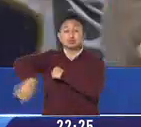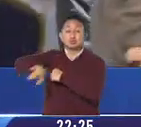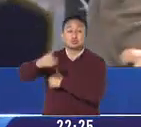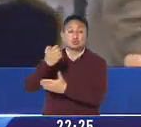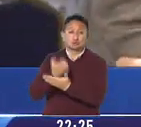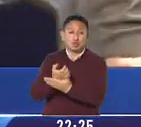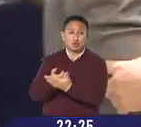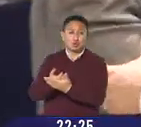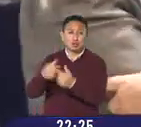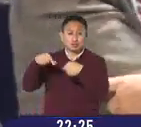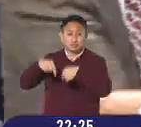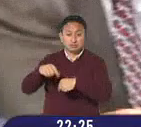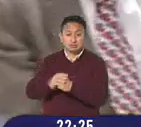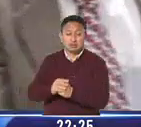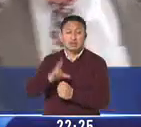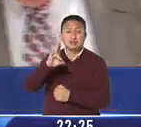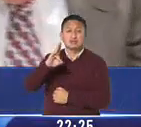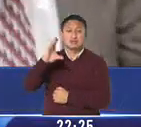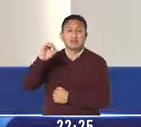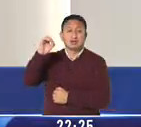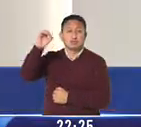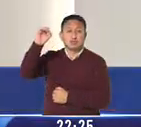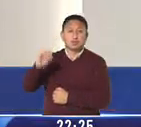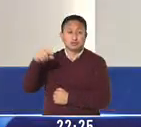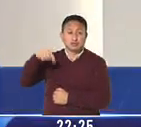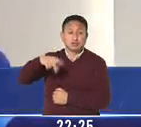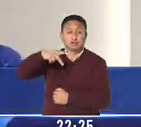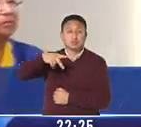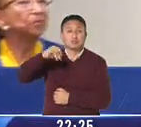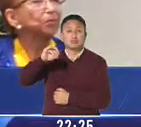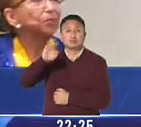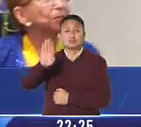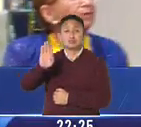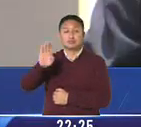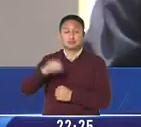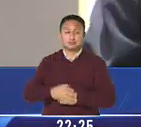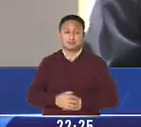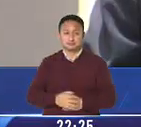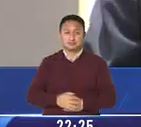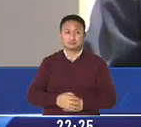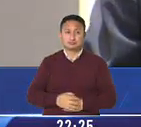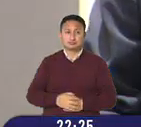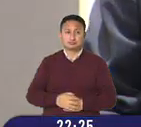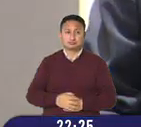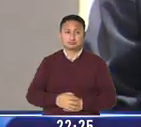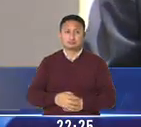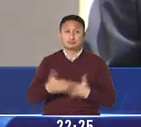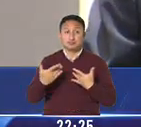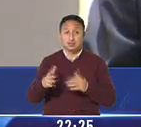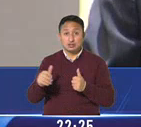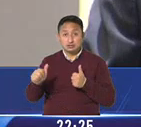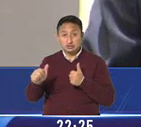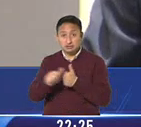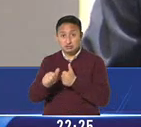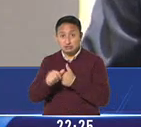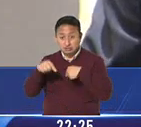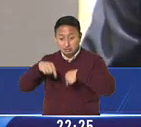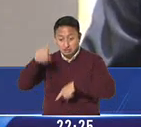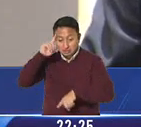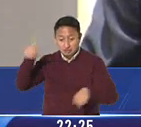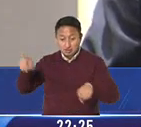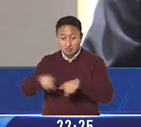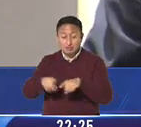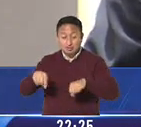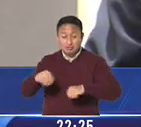economías representan cerca del 70% del Producto Interno Bruto Global. Estamos a las puertas de cerrar el acuerdo de